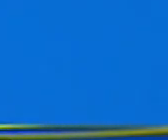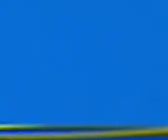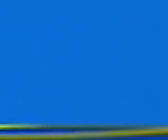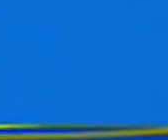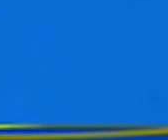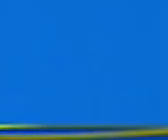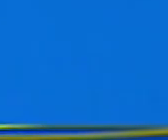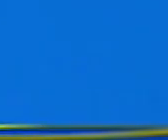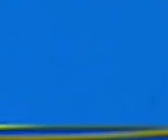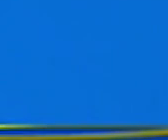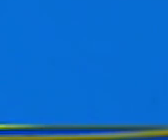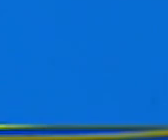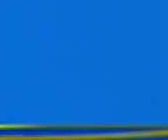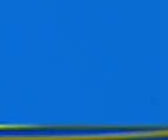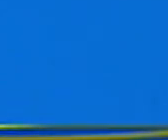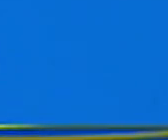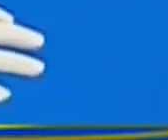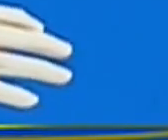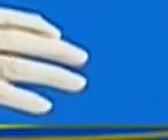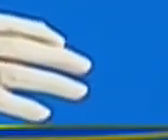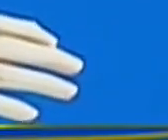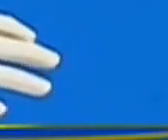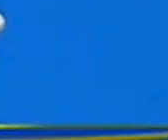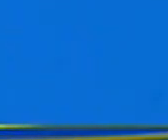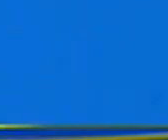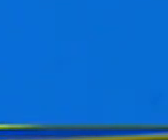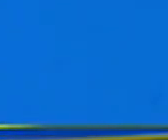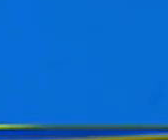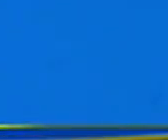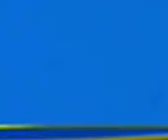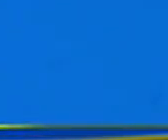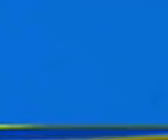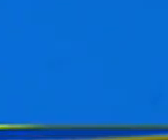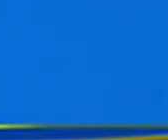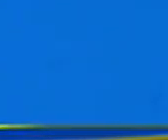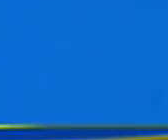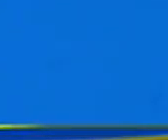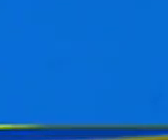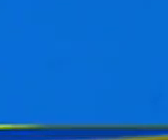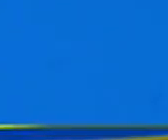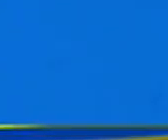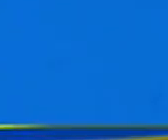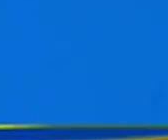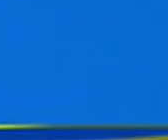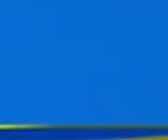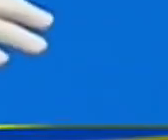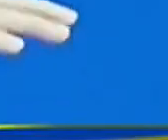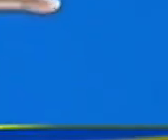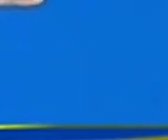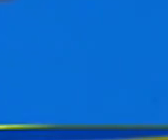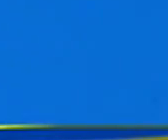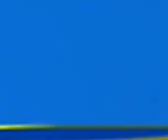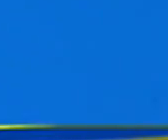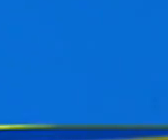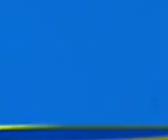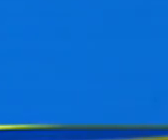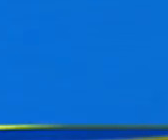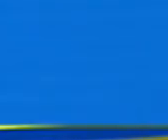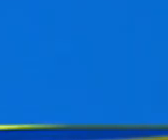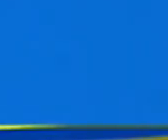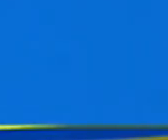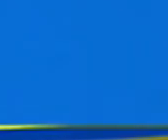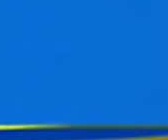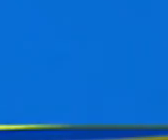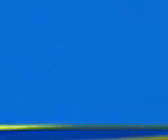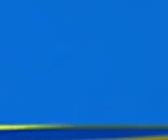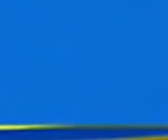en el pueblo, circuló a lo largo del tiempo en todo lo que